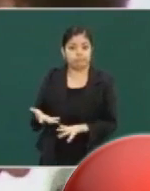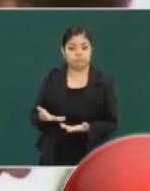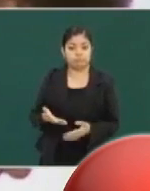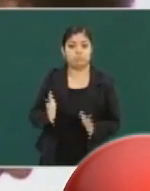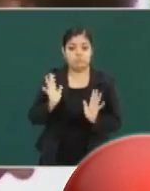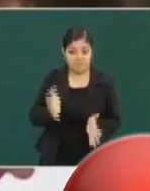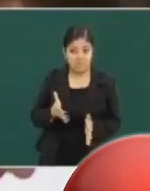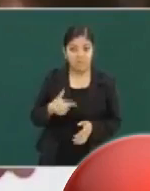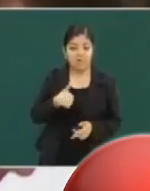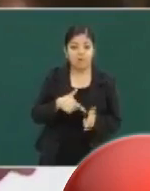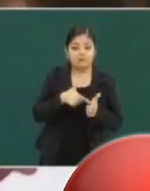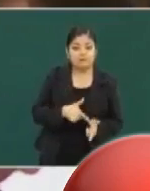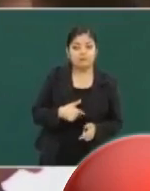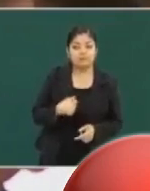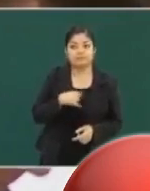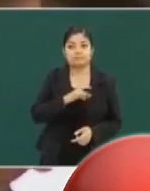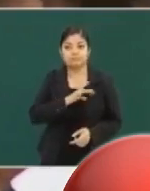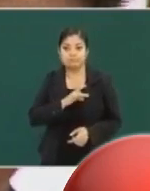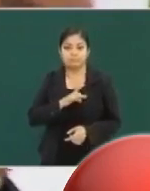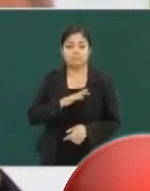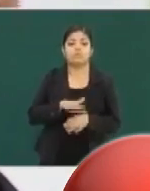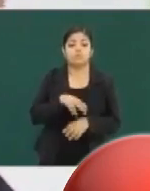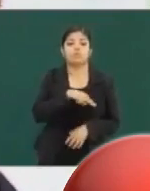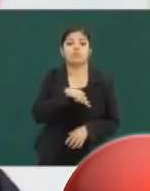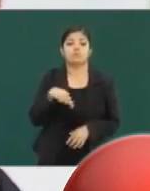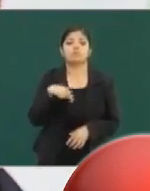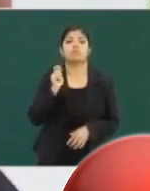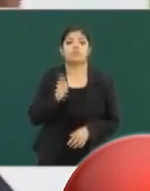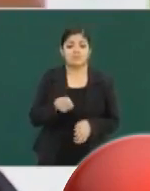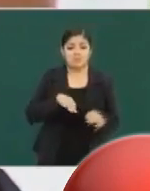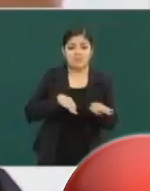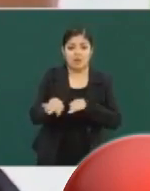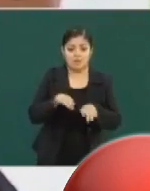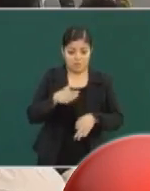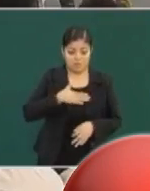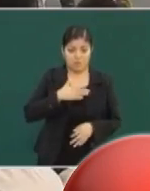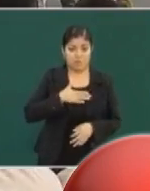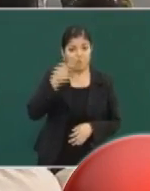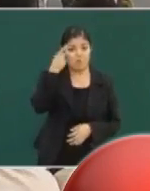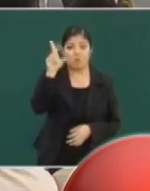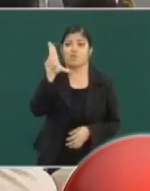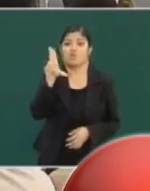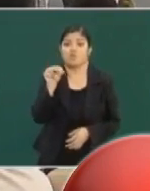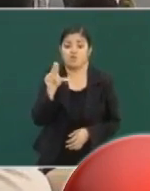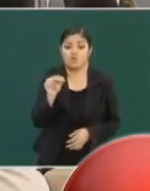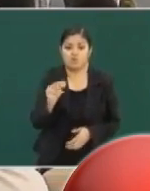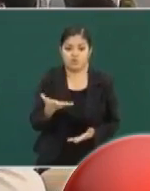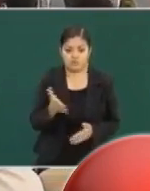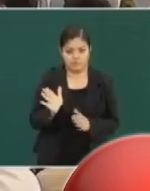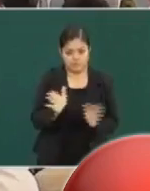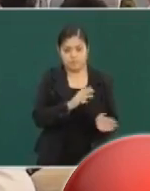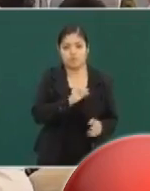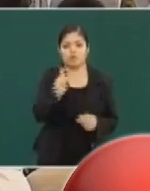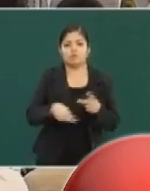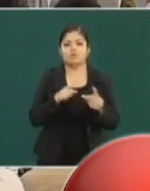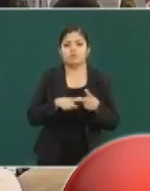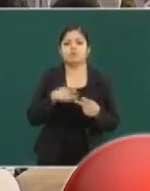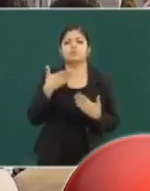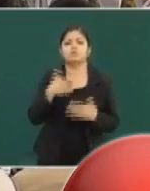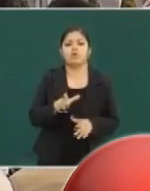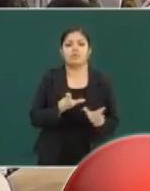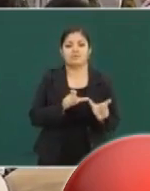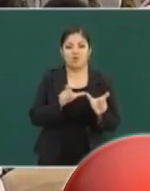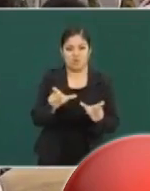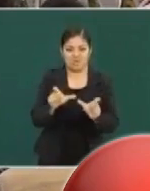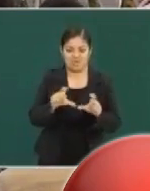estar estigmatizándonos, porque nosotros somos trabajadores de medios, no somos dueños. Y la otra, pues preguntarle lo de la Guardia Nacional,